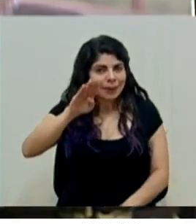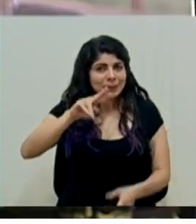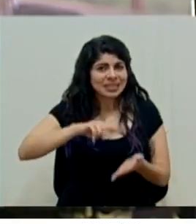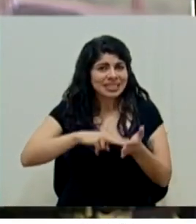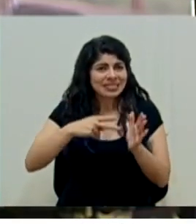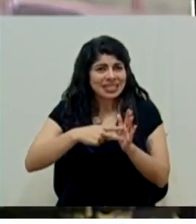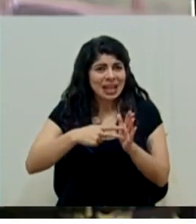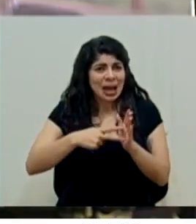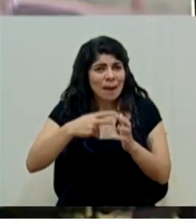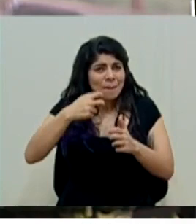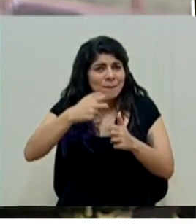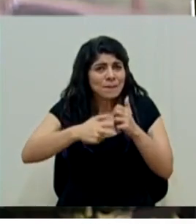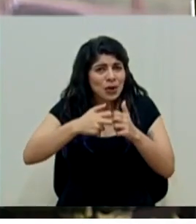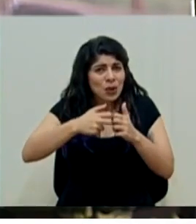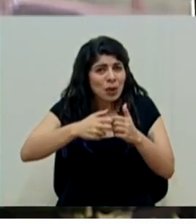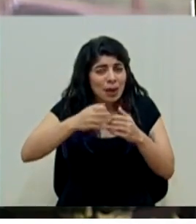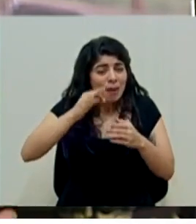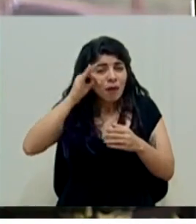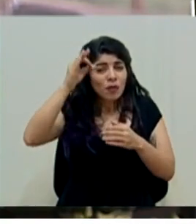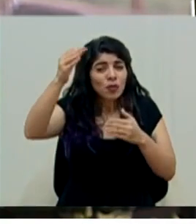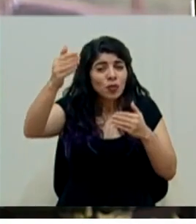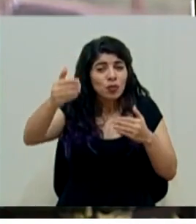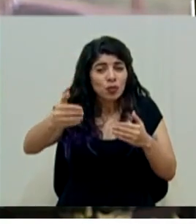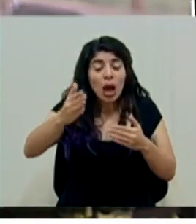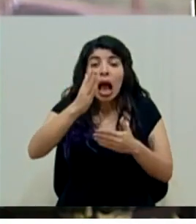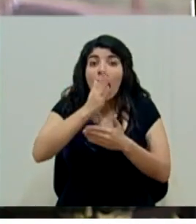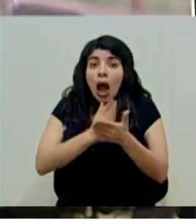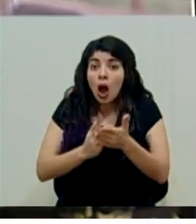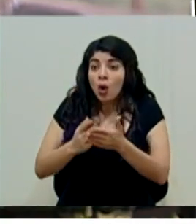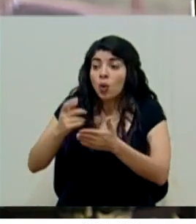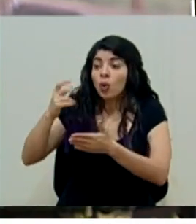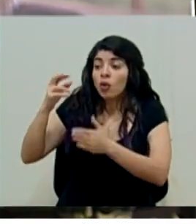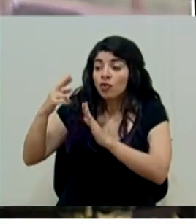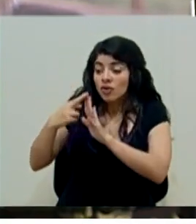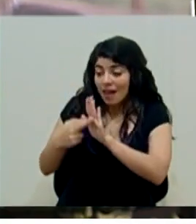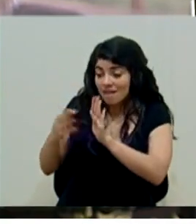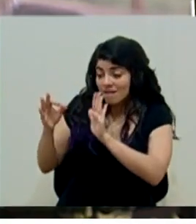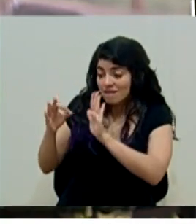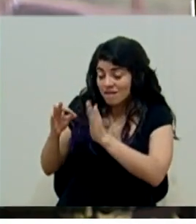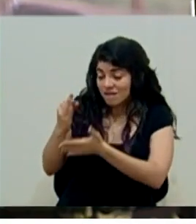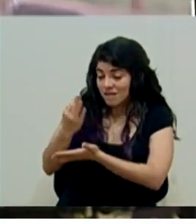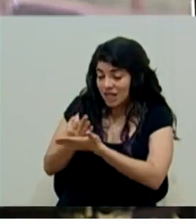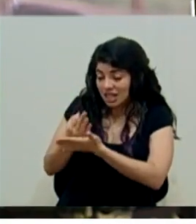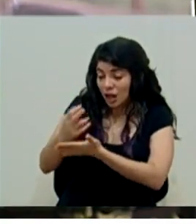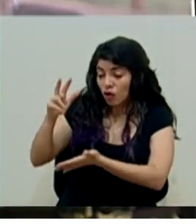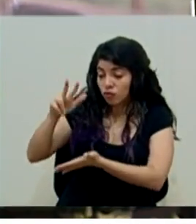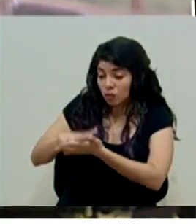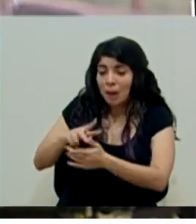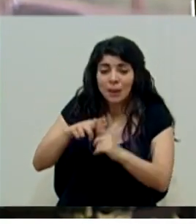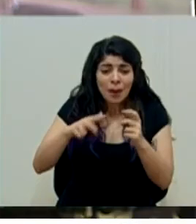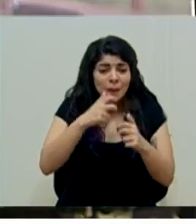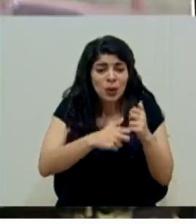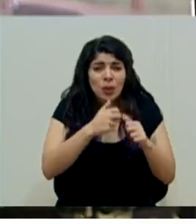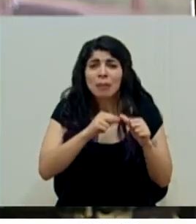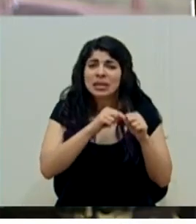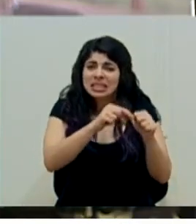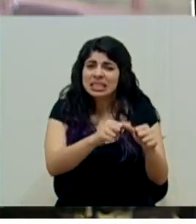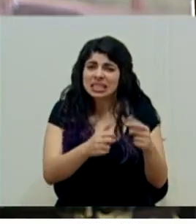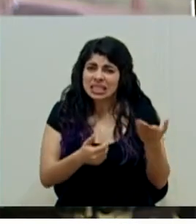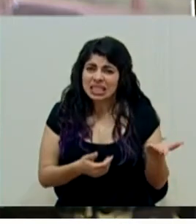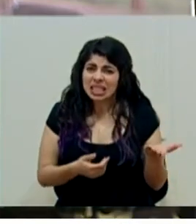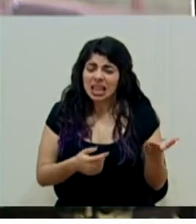problema todavía a ese año, aún con regla fiscal, va a subsistir. Entonces,